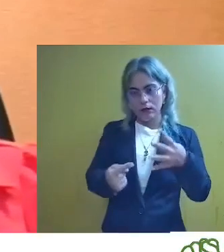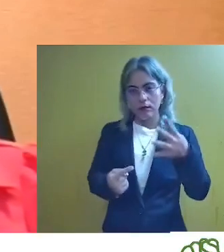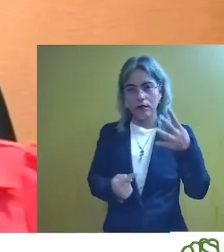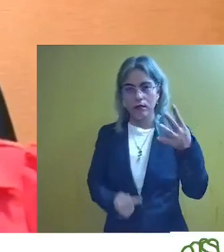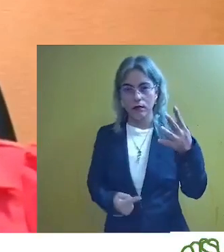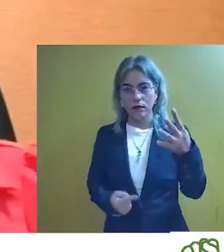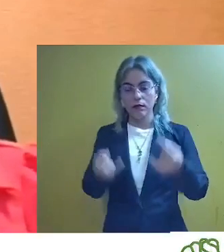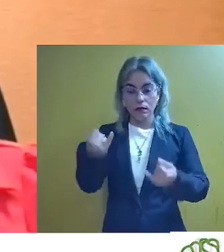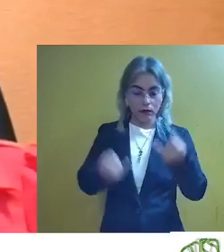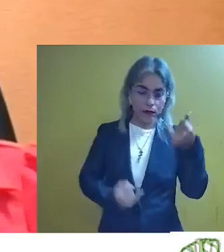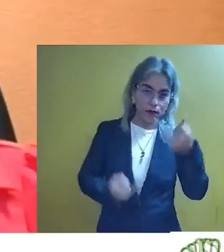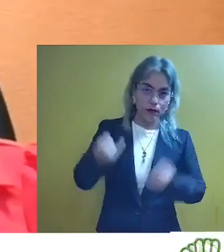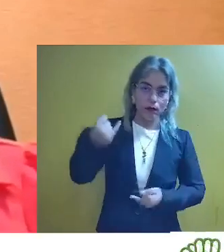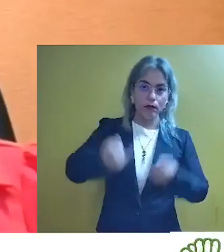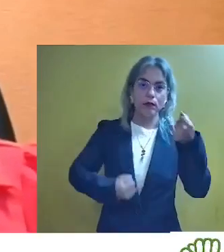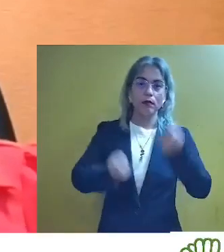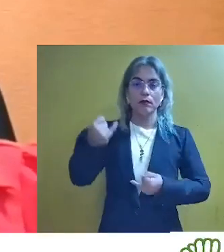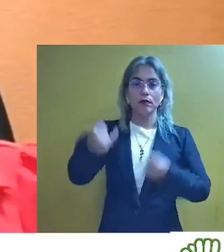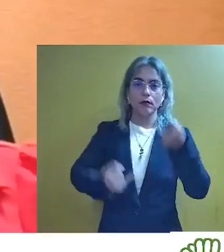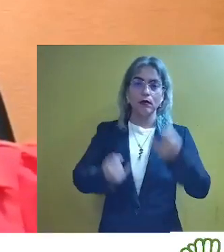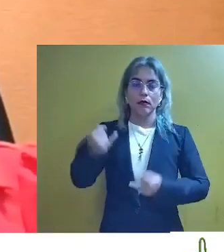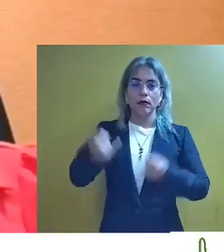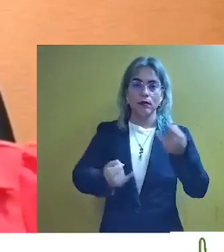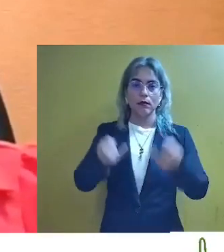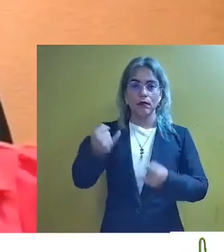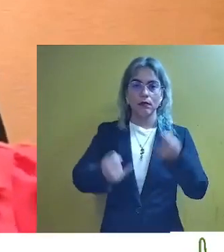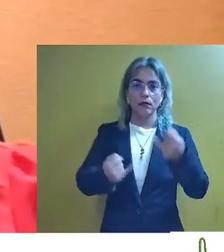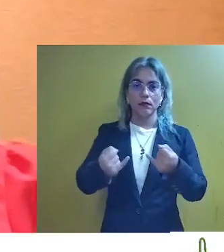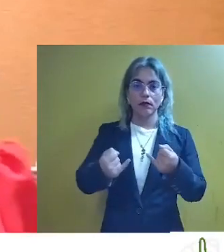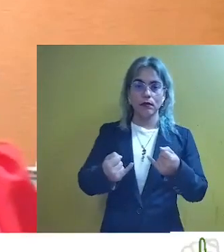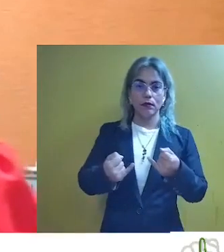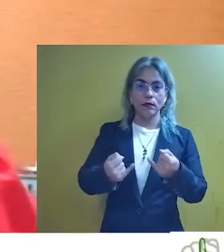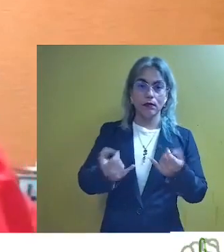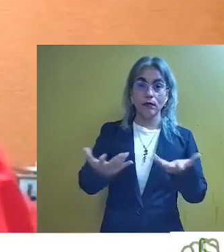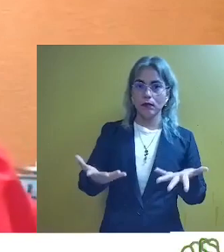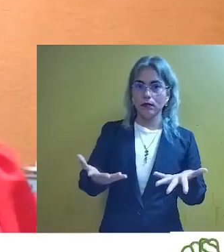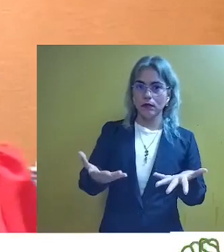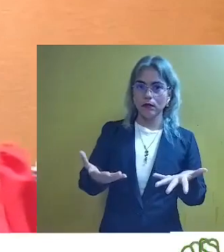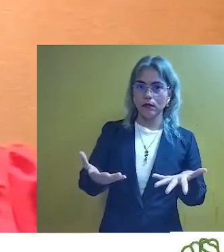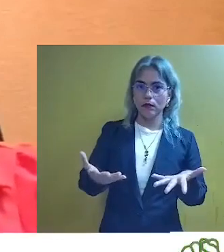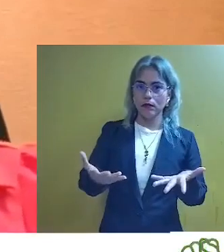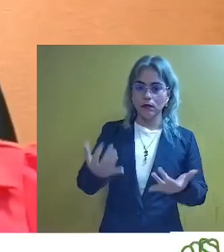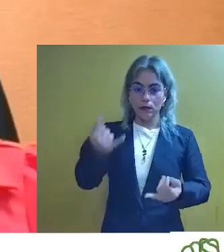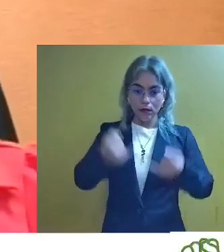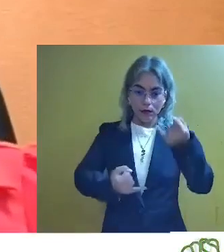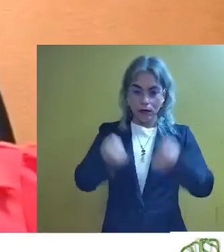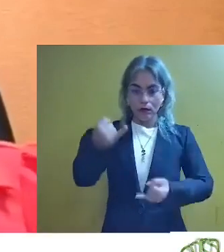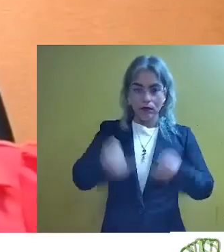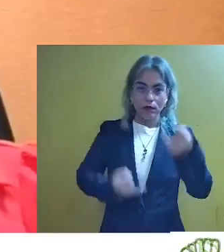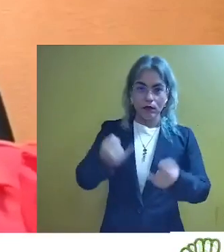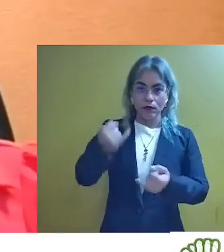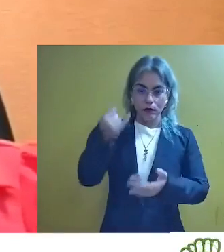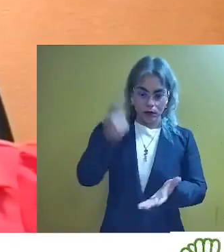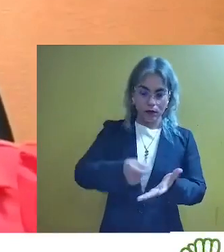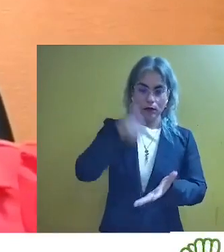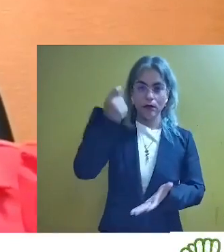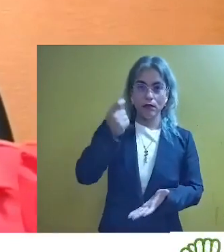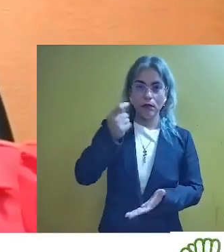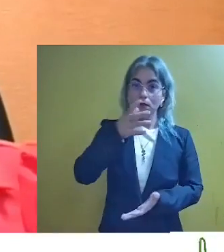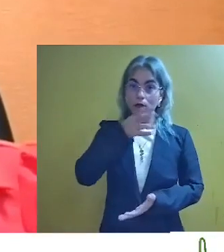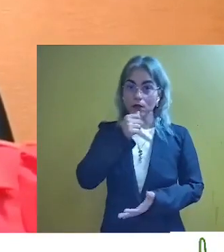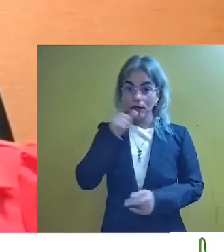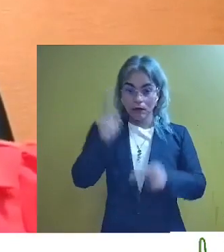en la instancia correspondiente no pueden actualizar la imposibilidad jurídica y o material para